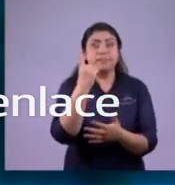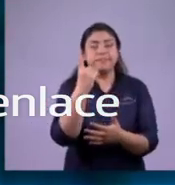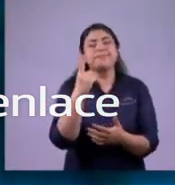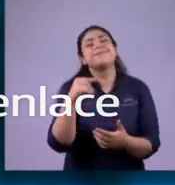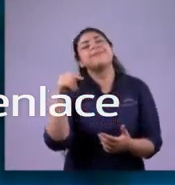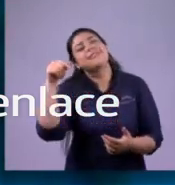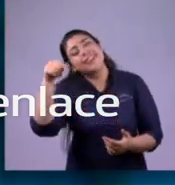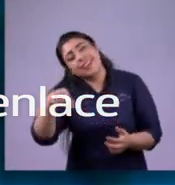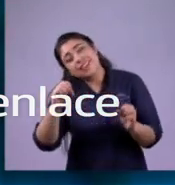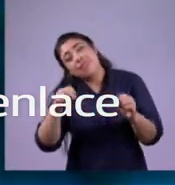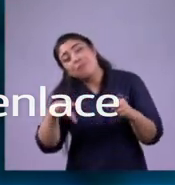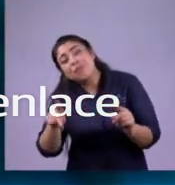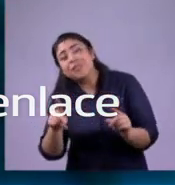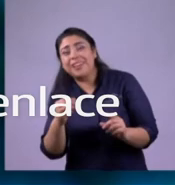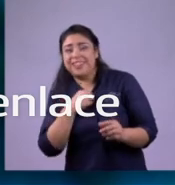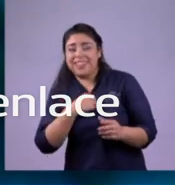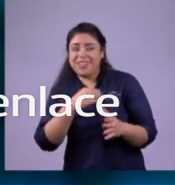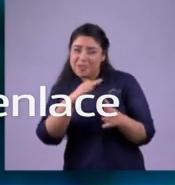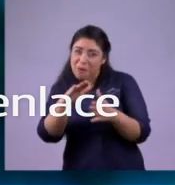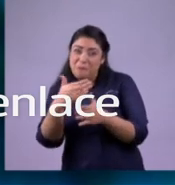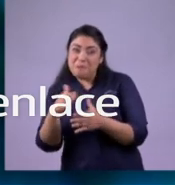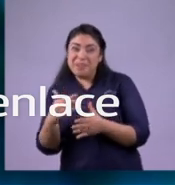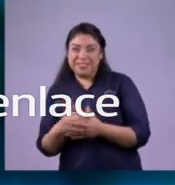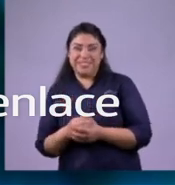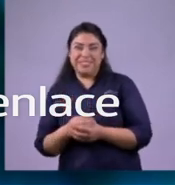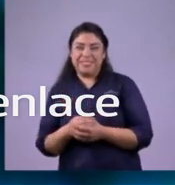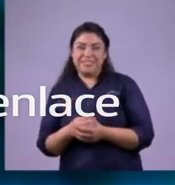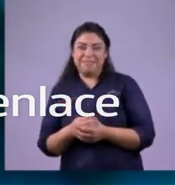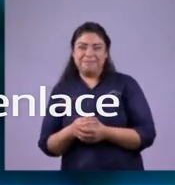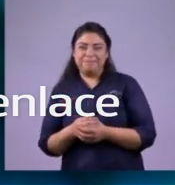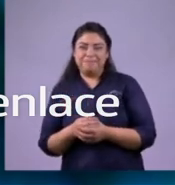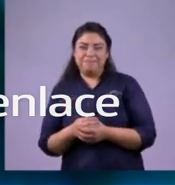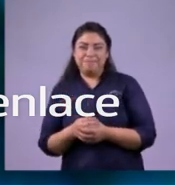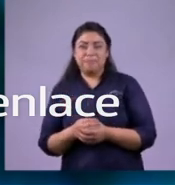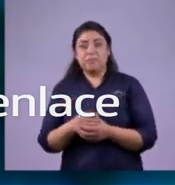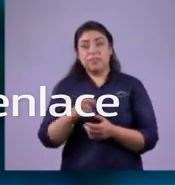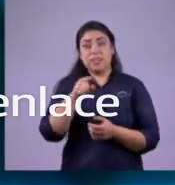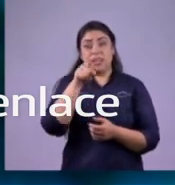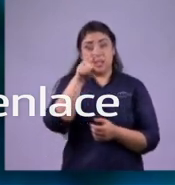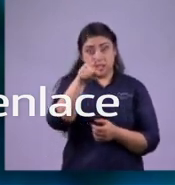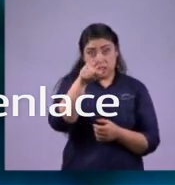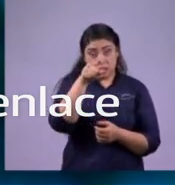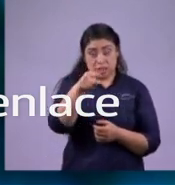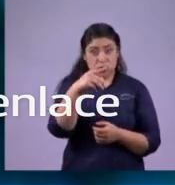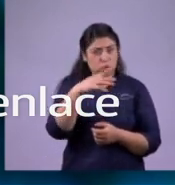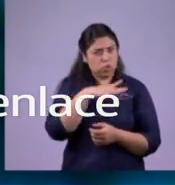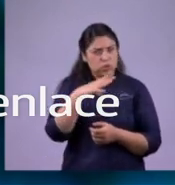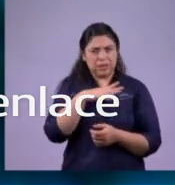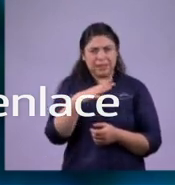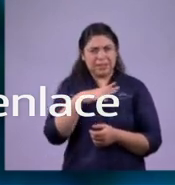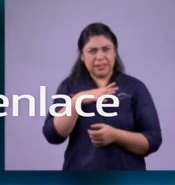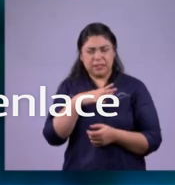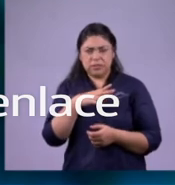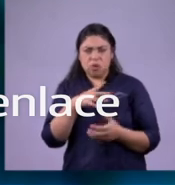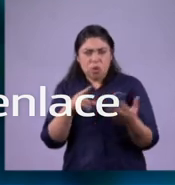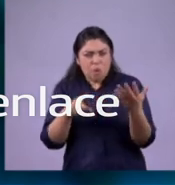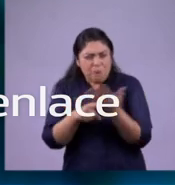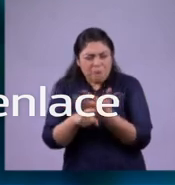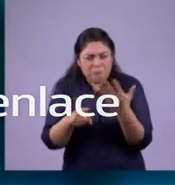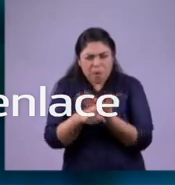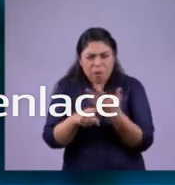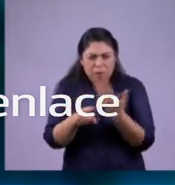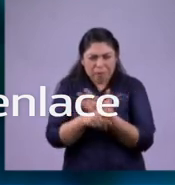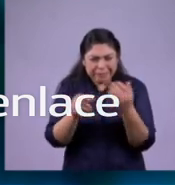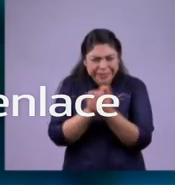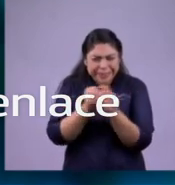oportunidad es que si tengo si tengo resuelto el problema del afán por la